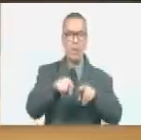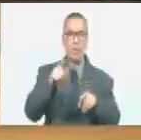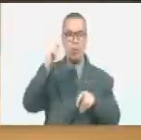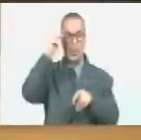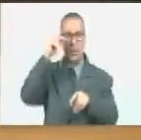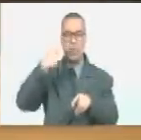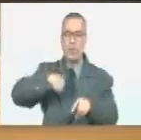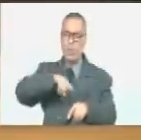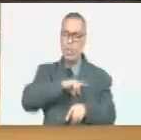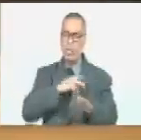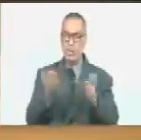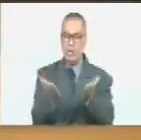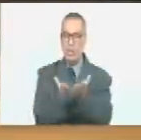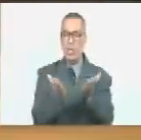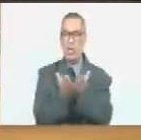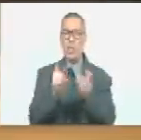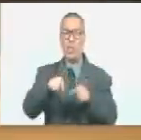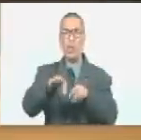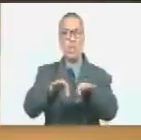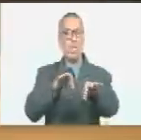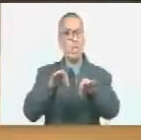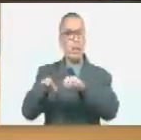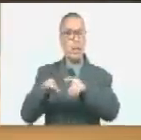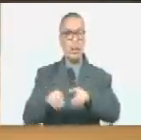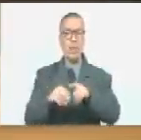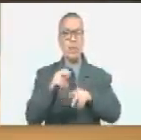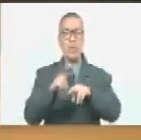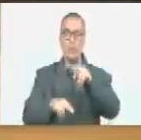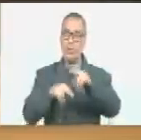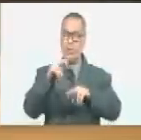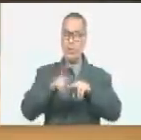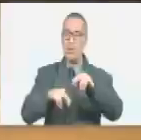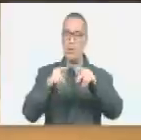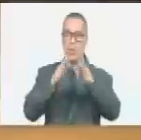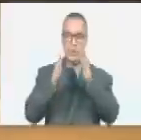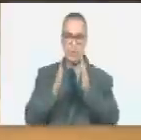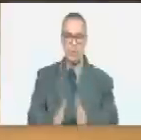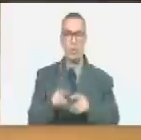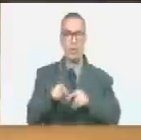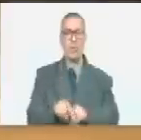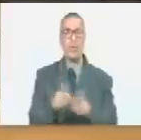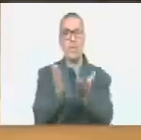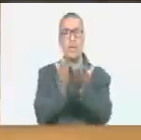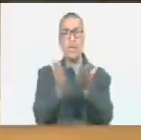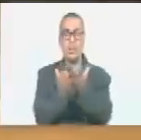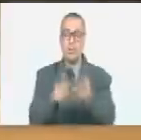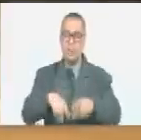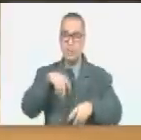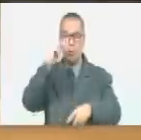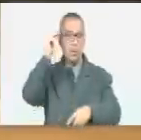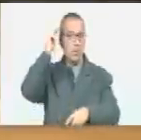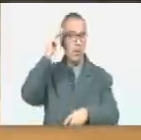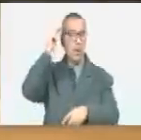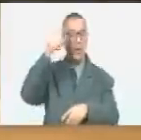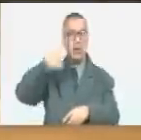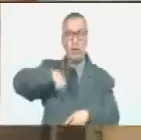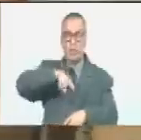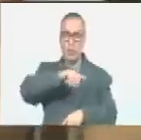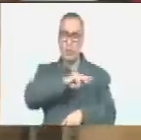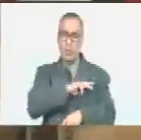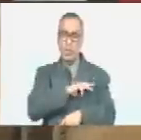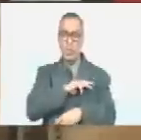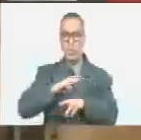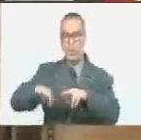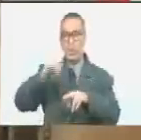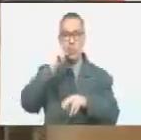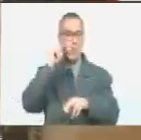nuestras escuelas, el ajedrez como formador y elemento nutritivo de la mente de nuestras niñas y